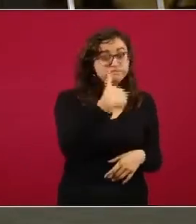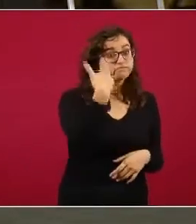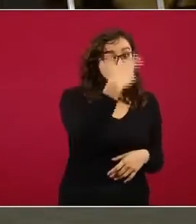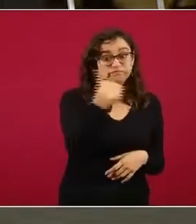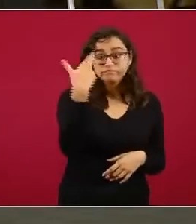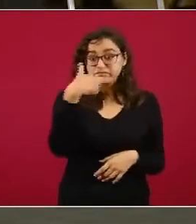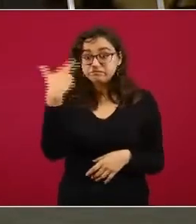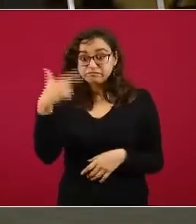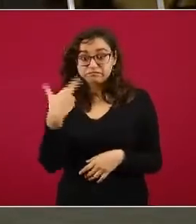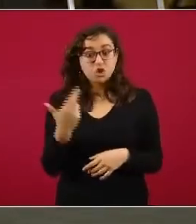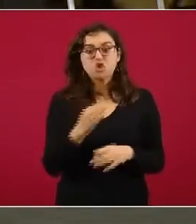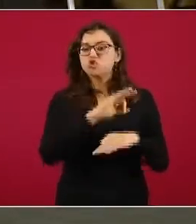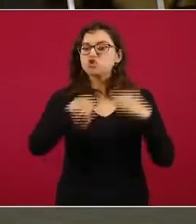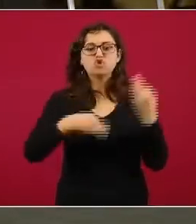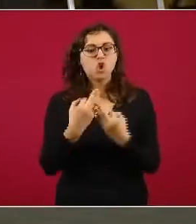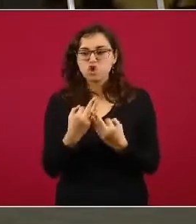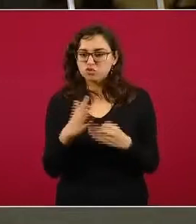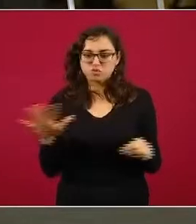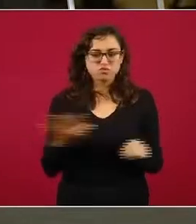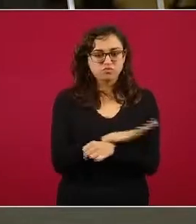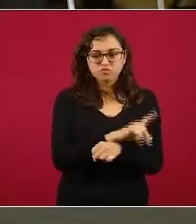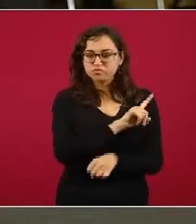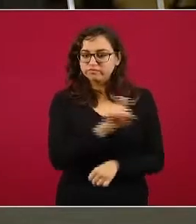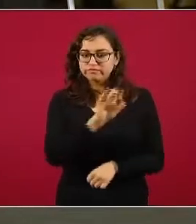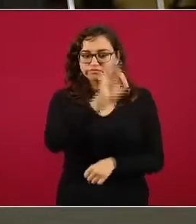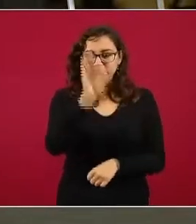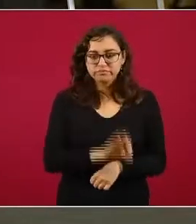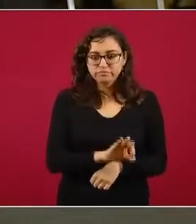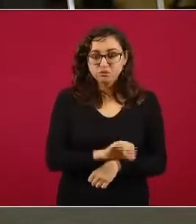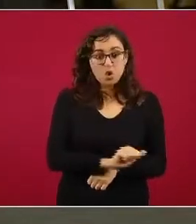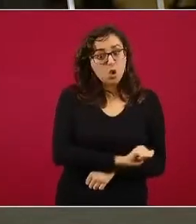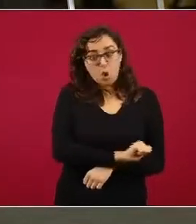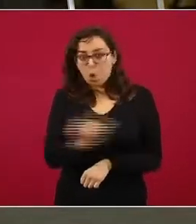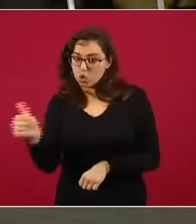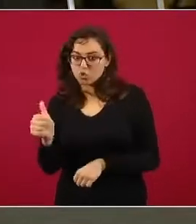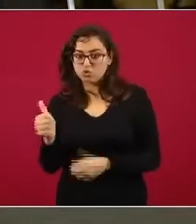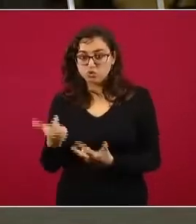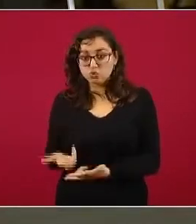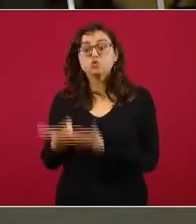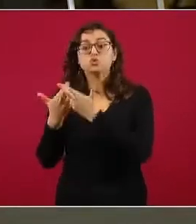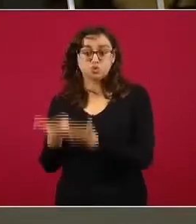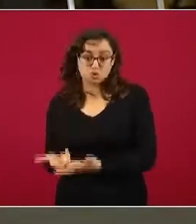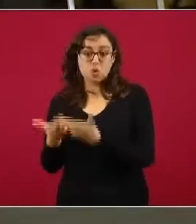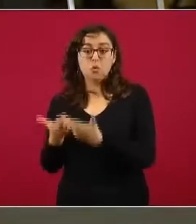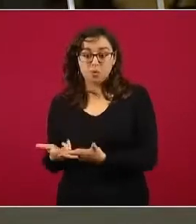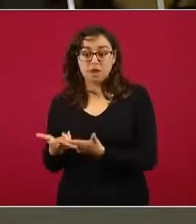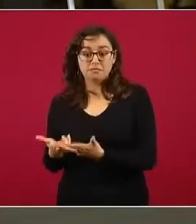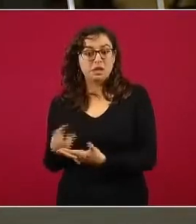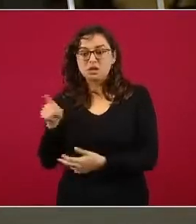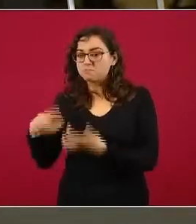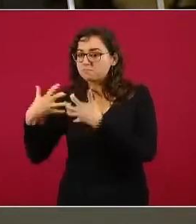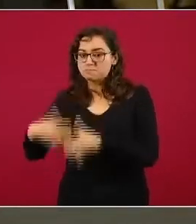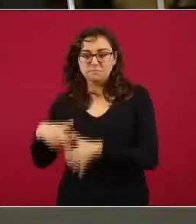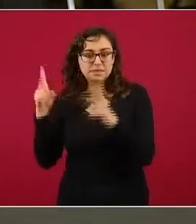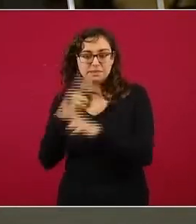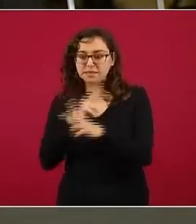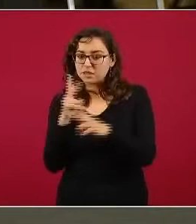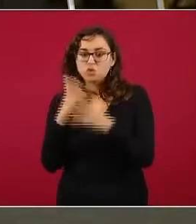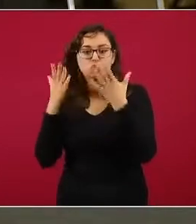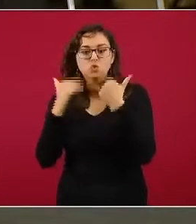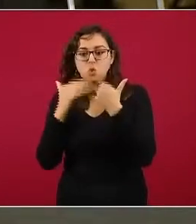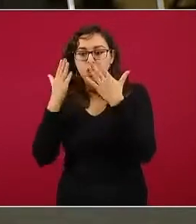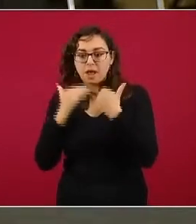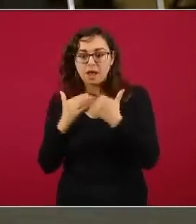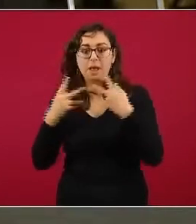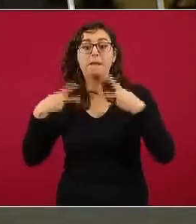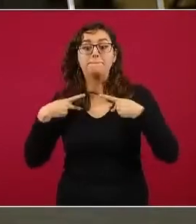tienen. Todos están al 100% y los que no están y los que tienen camas disponibles no tienen ventiladores. La